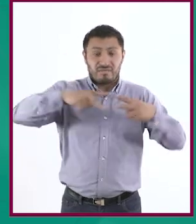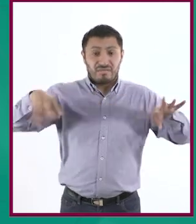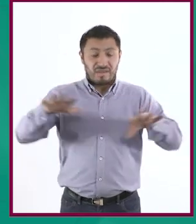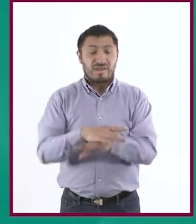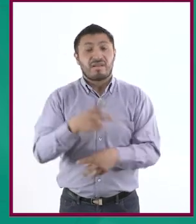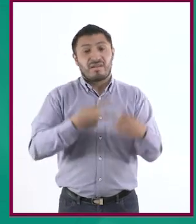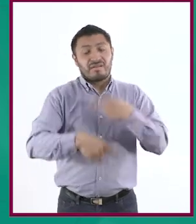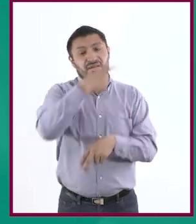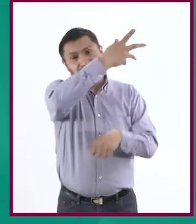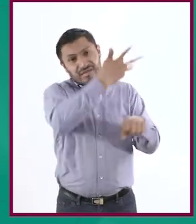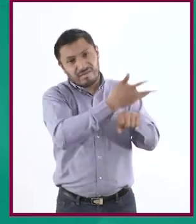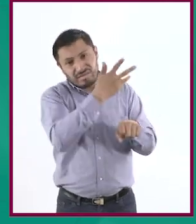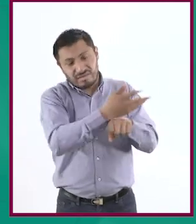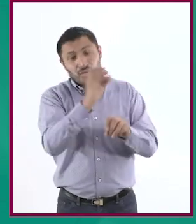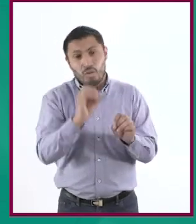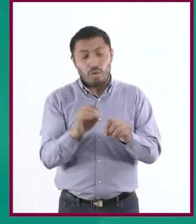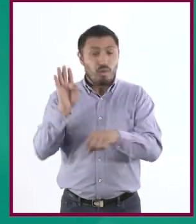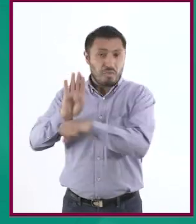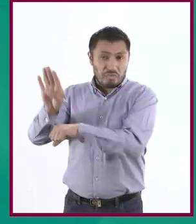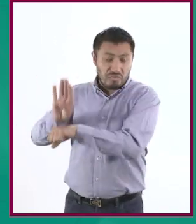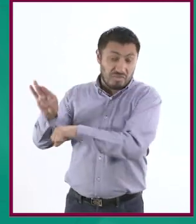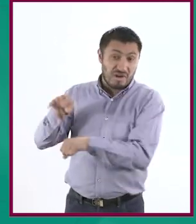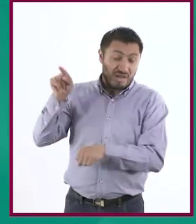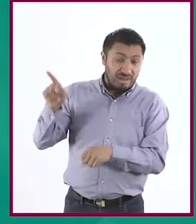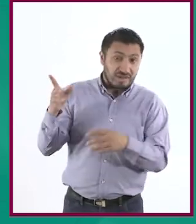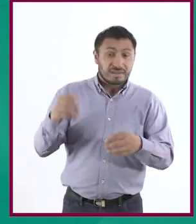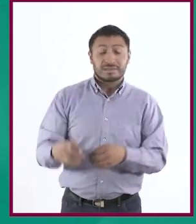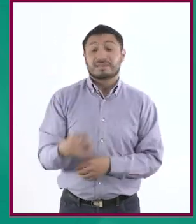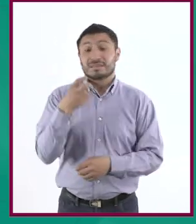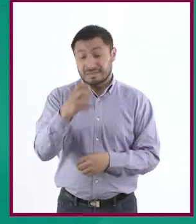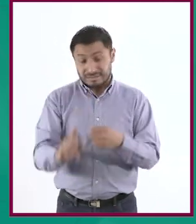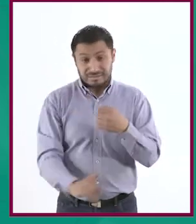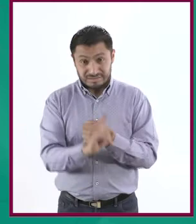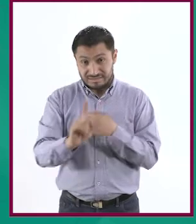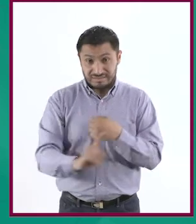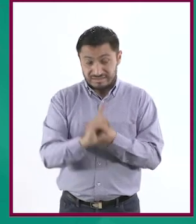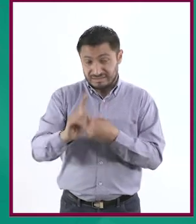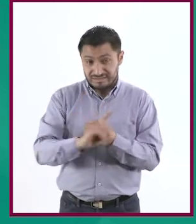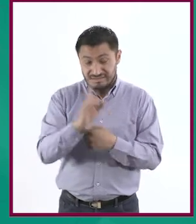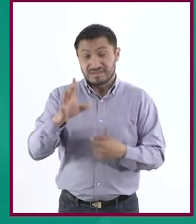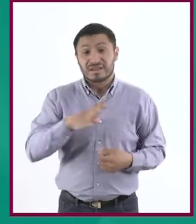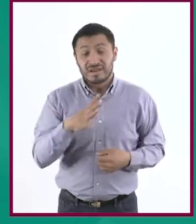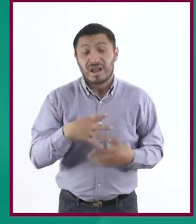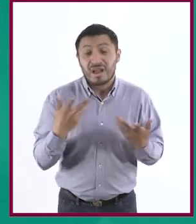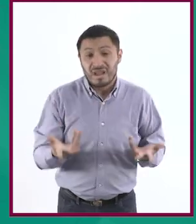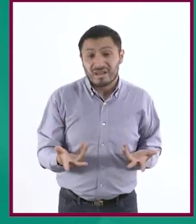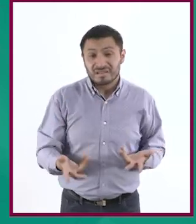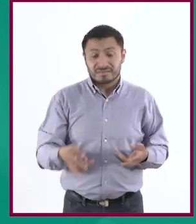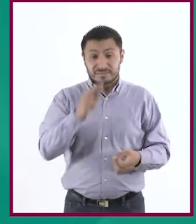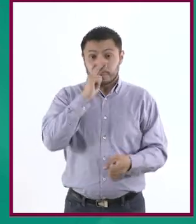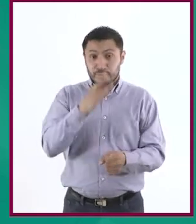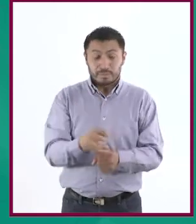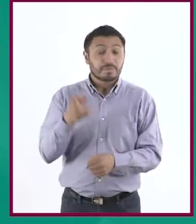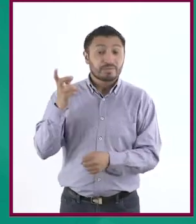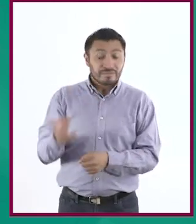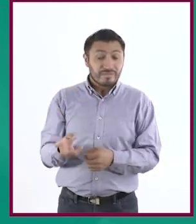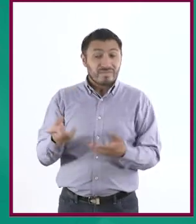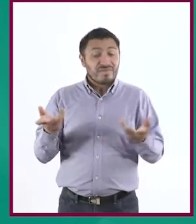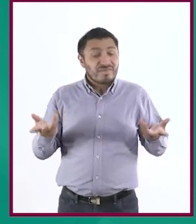de Estados Unidos o viene de Brasil. Ahí la polémica que tienen los encargados de esto es